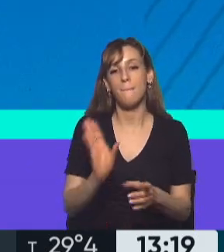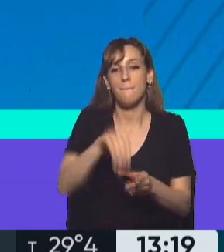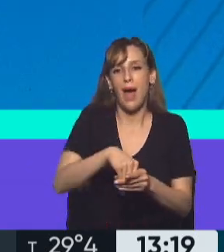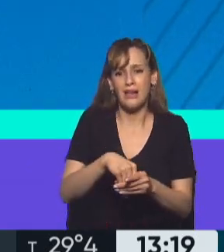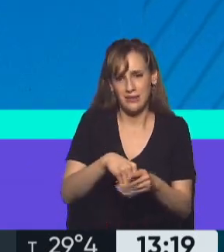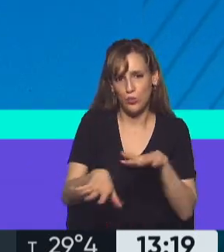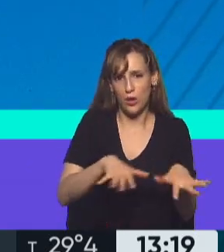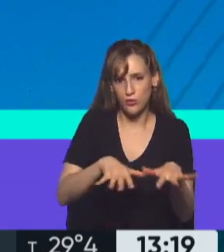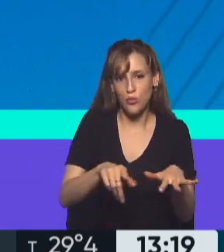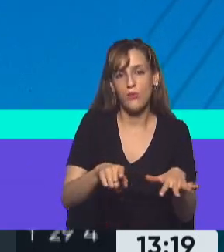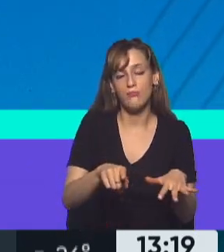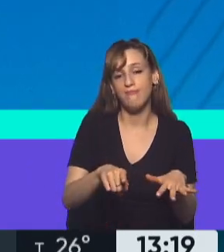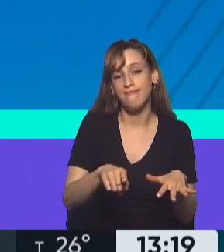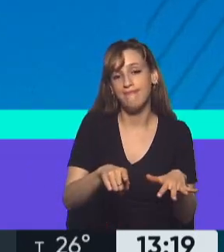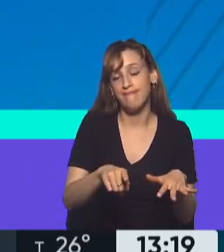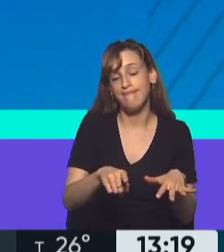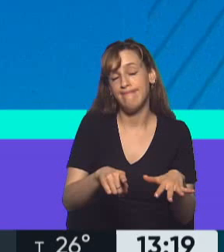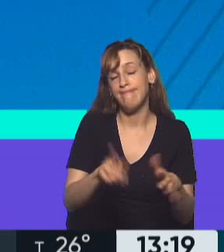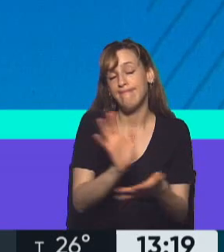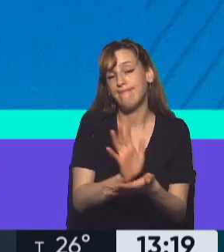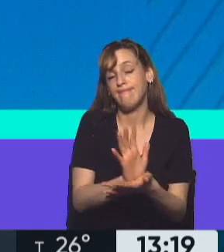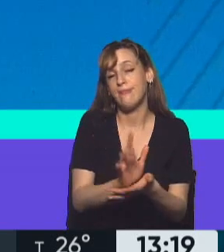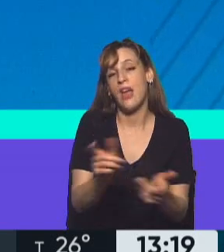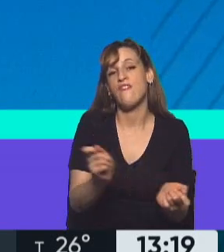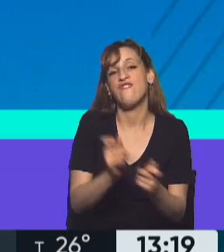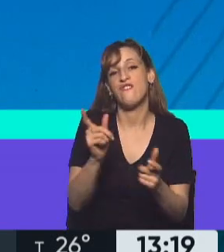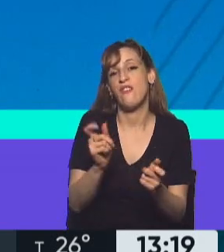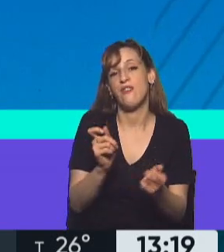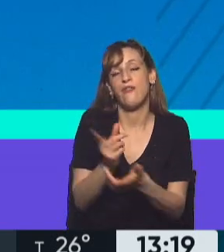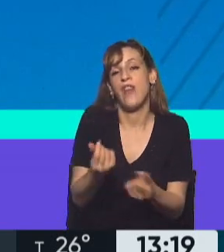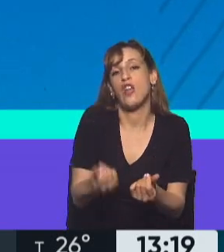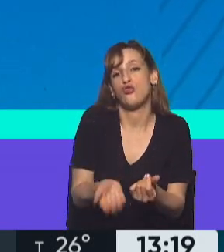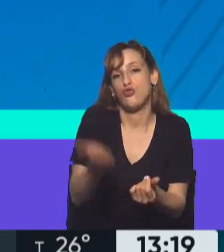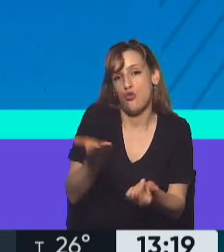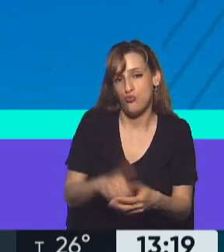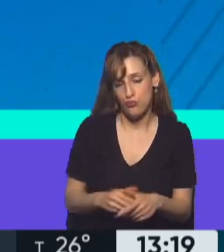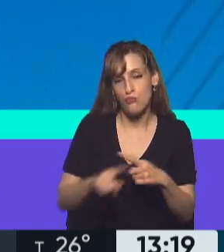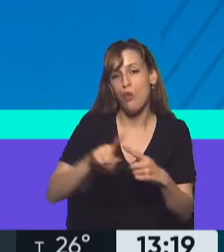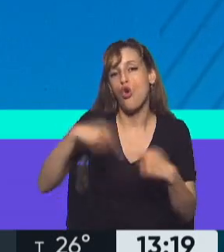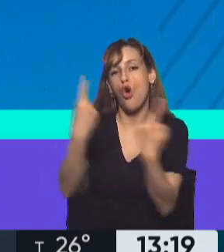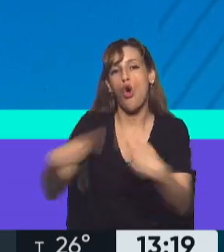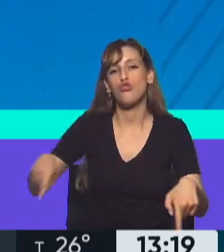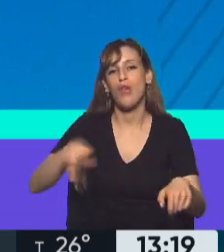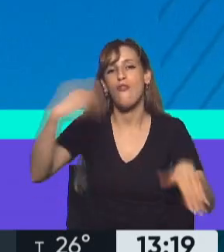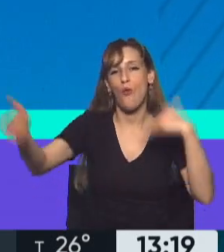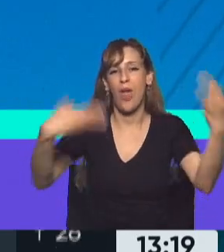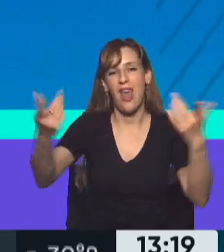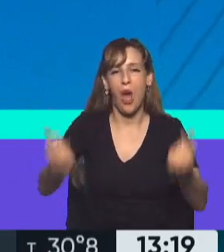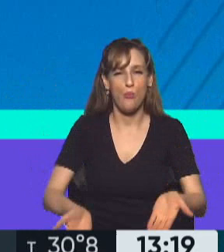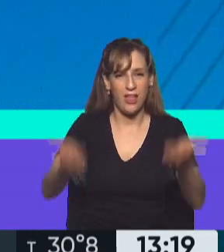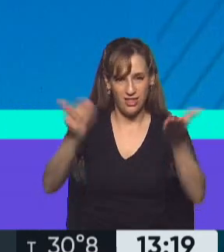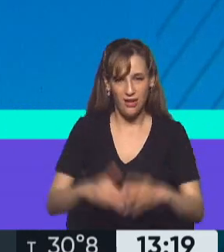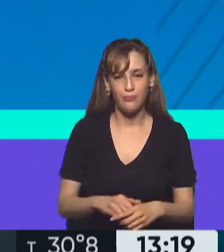llamar, en primer lugar, inflación importada. Ahora sí, avancemos. Tuvimos en el mes de noviembre una inflación